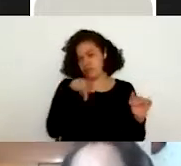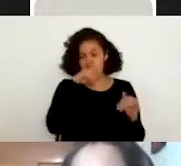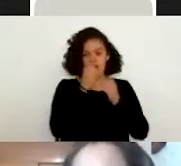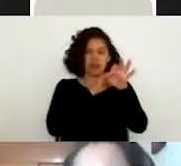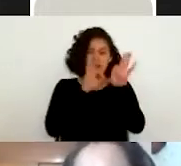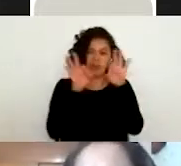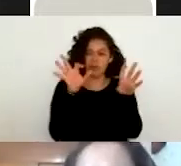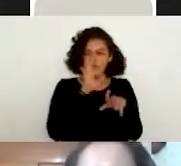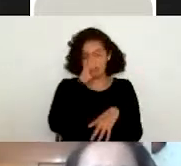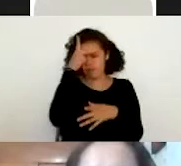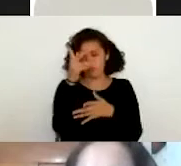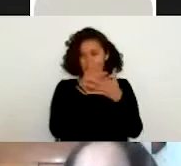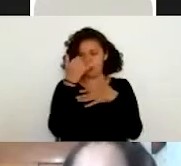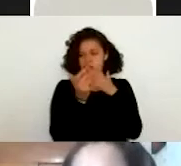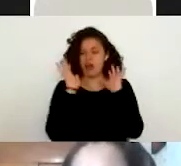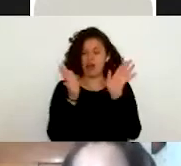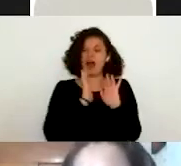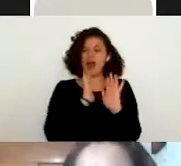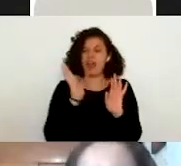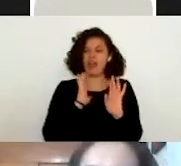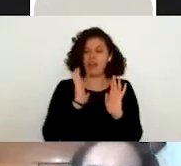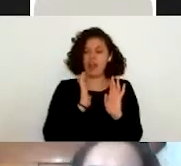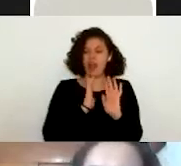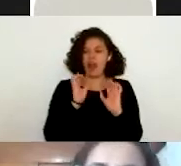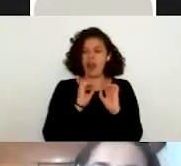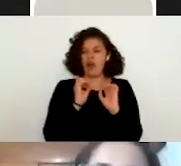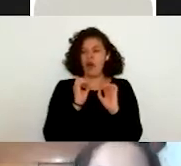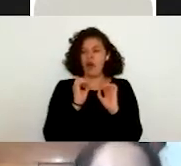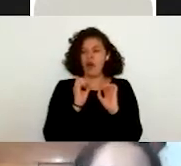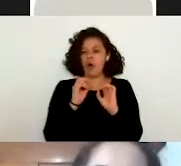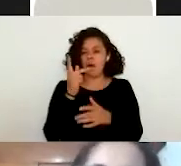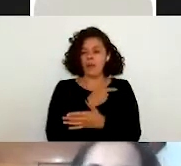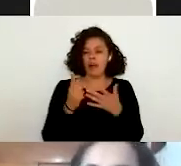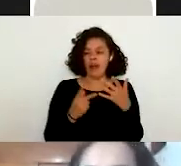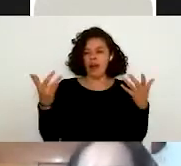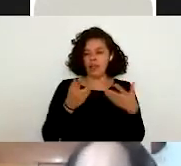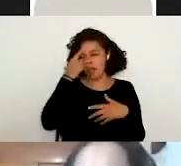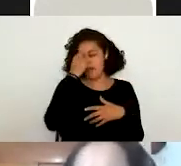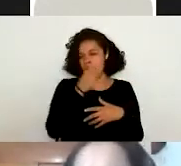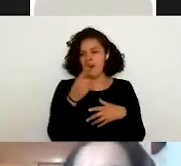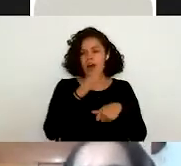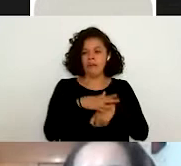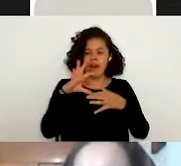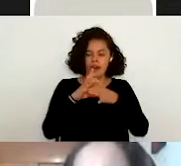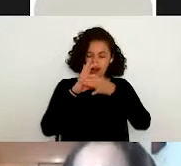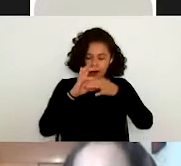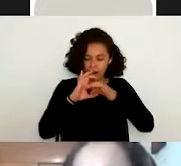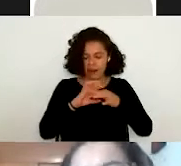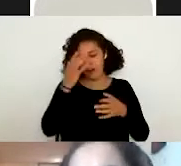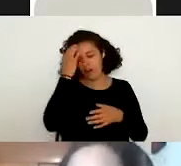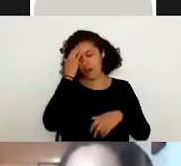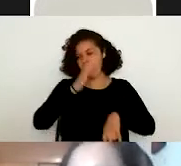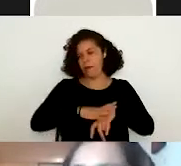sobre los proyectos que ya tienen o los que planean hacer después para que quede un poquito más afianzado el